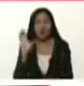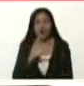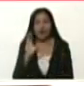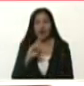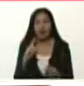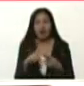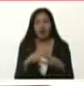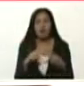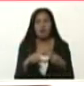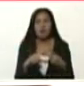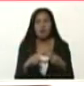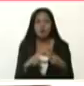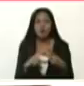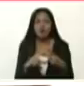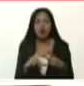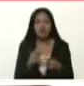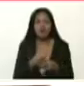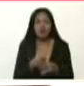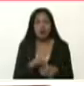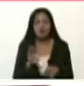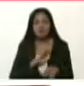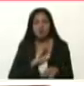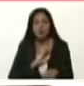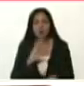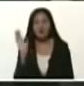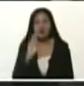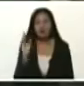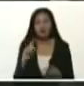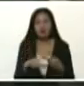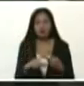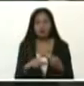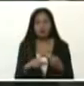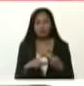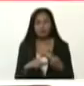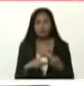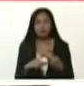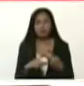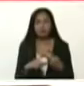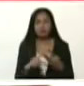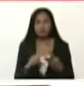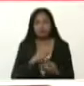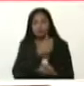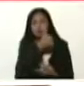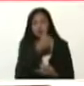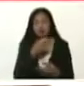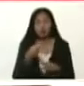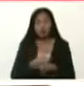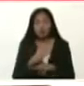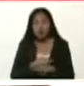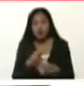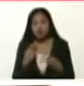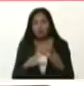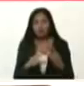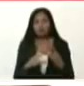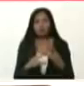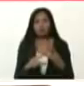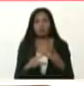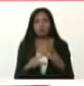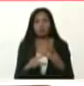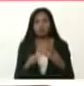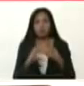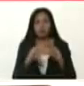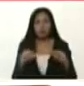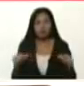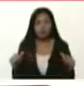la Jefatura del Gobierno del Distrito Capital, la Jefatura de Gobierno del